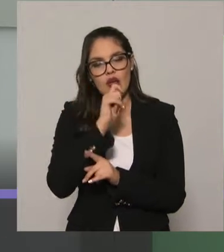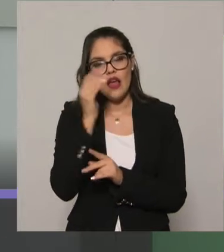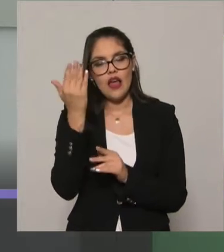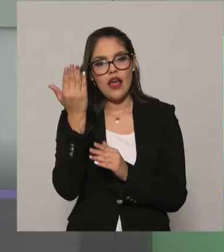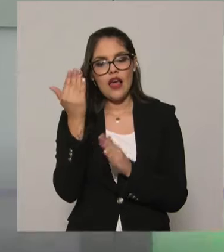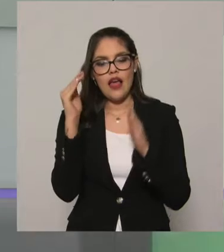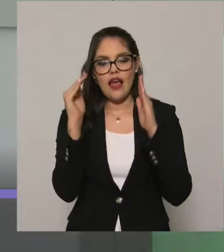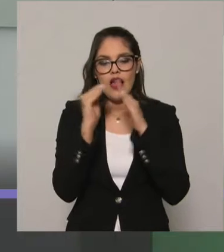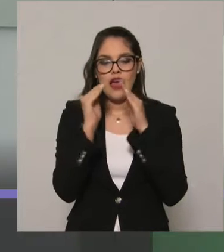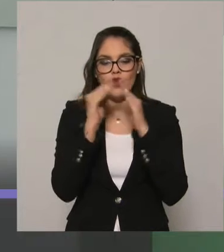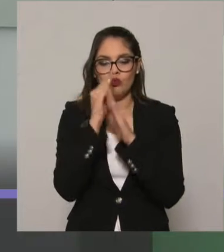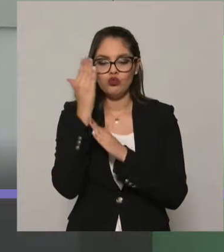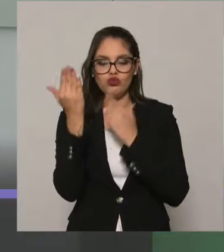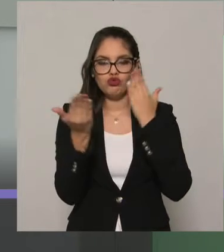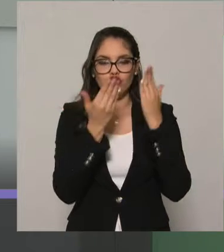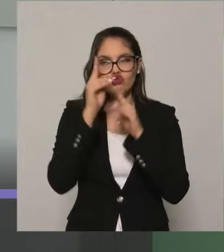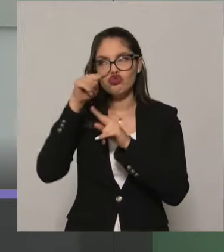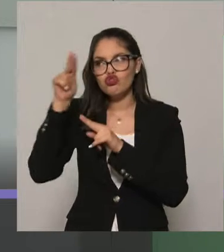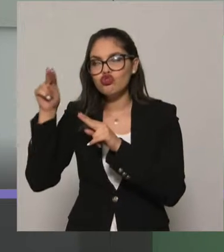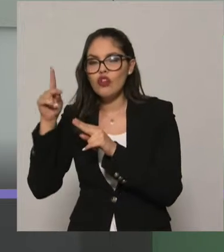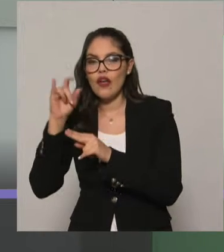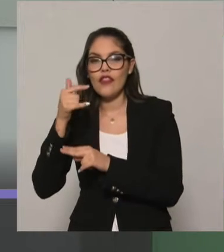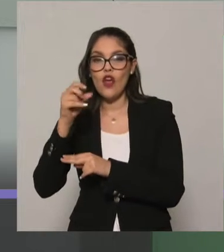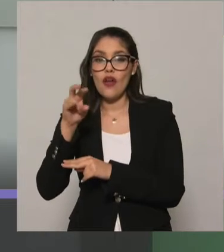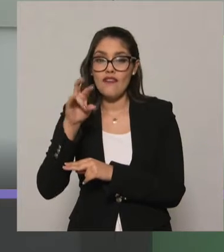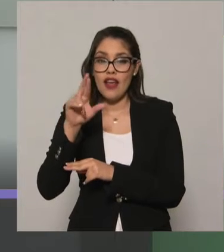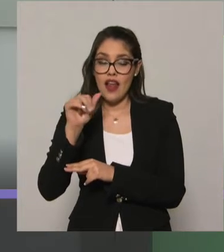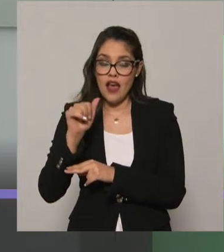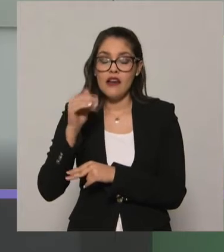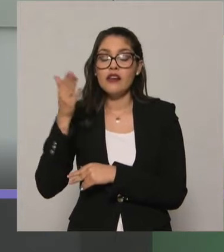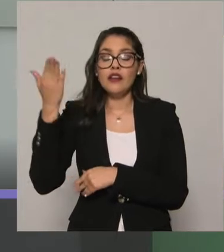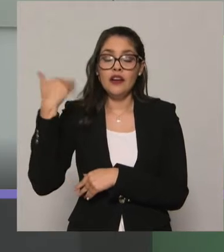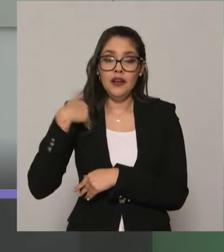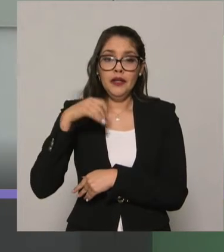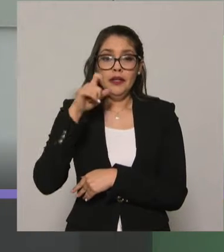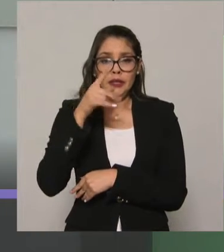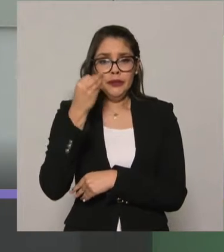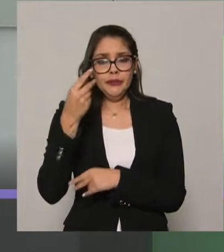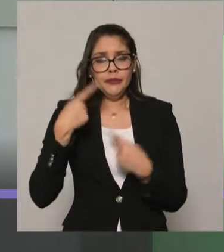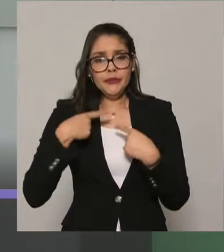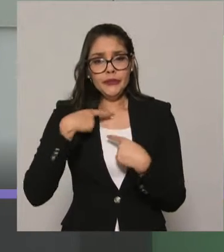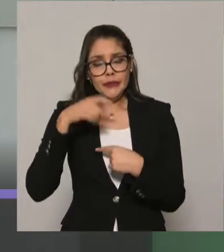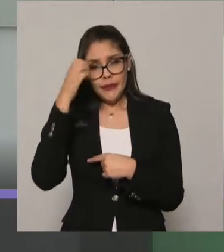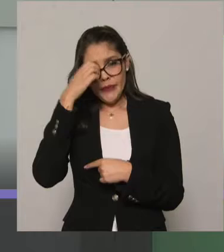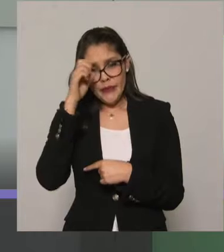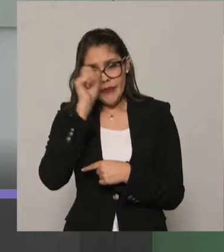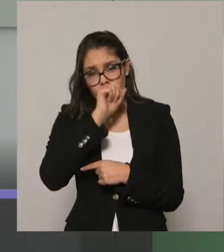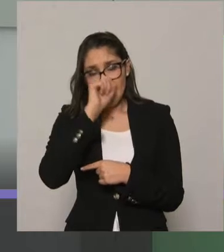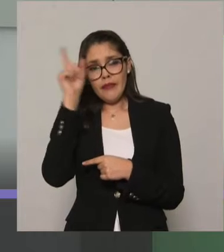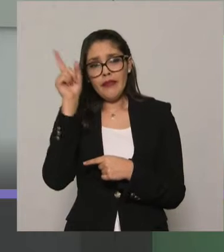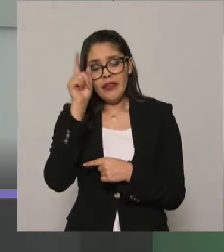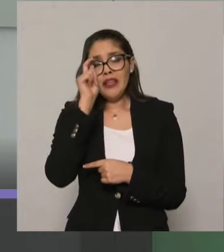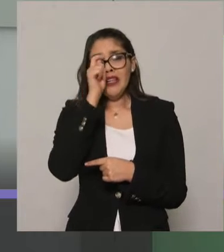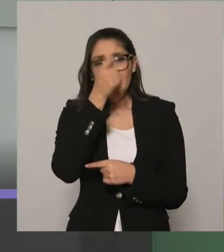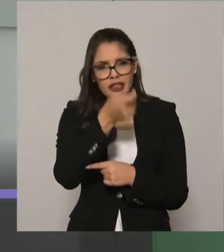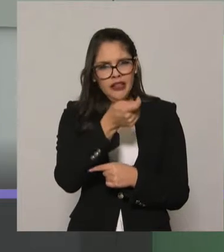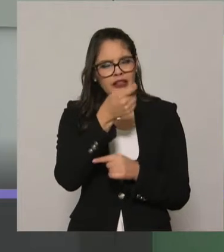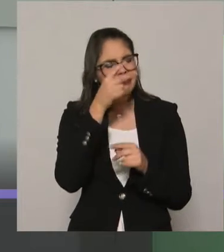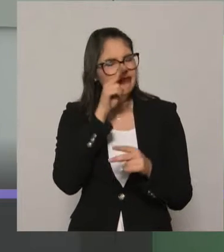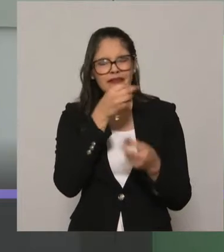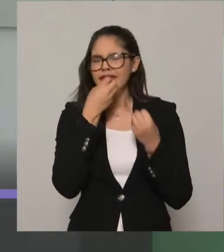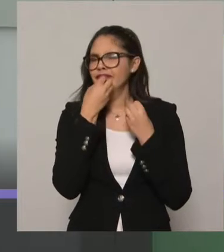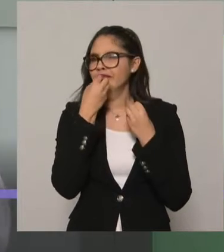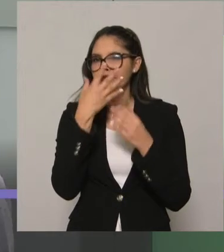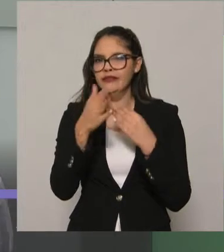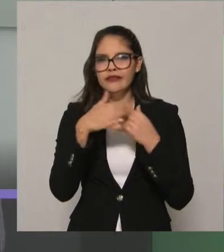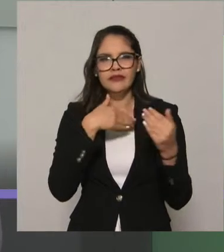Rivera, que es una construcción que muchos de los especialistas arquitectónicos dicen que es una cosa muy